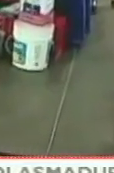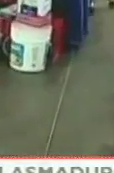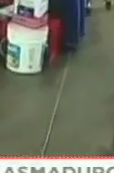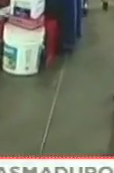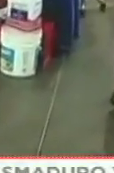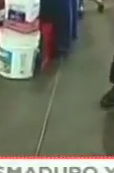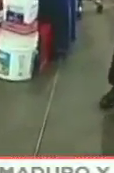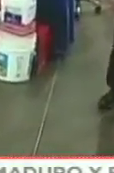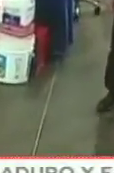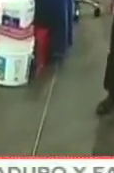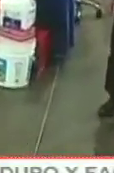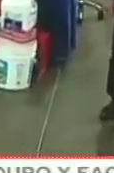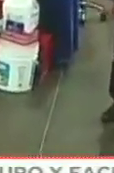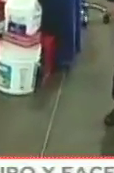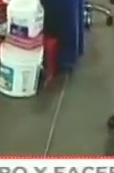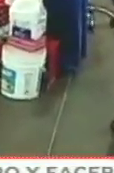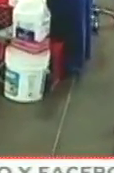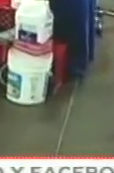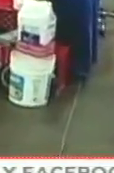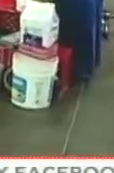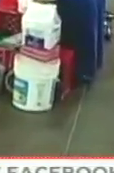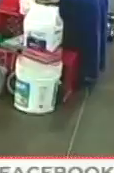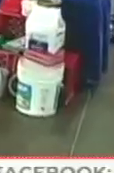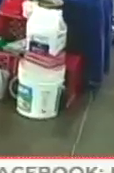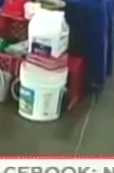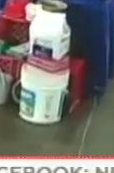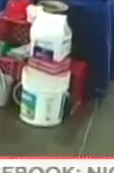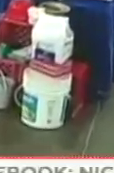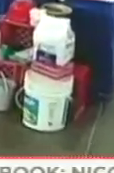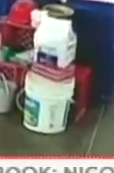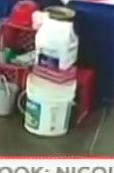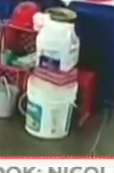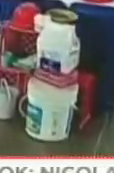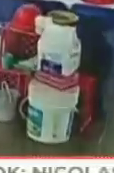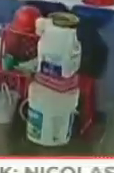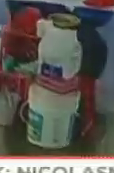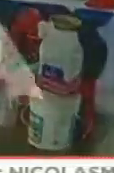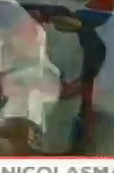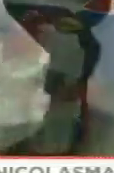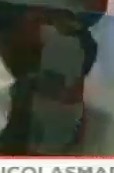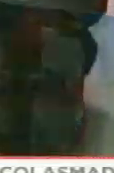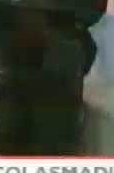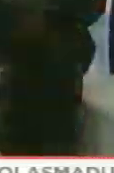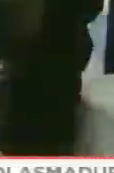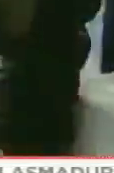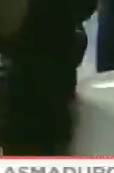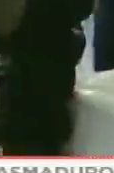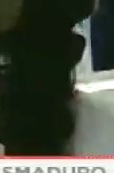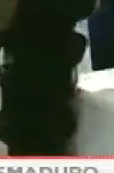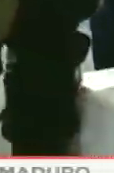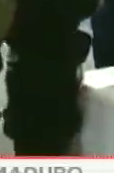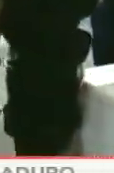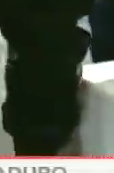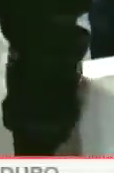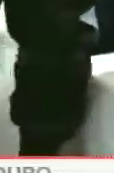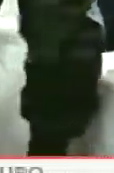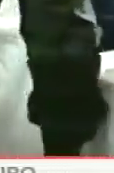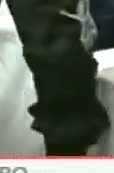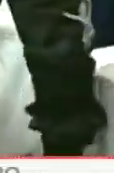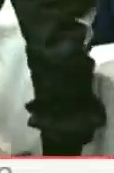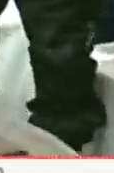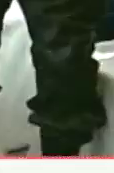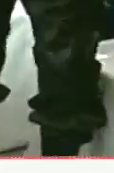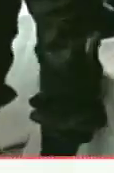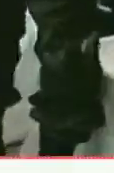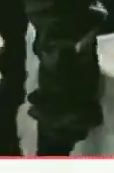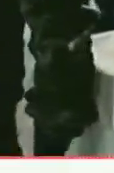agenda económica bolivariana y, desde luego, toda una estrategia trazada para hacer frente a los embates del bloqueo económico